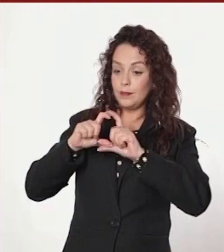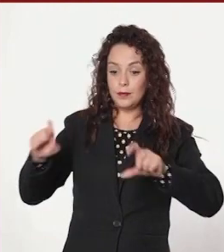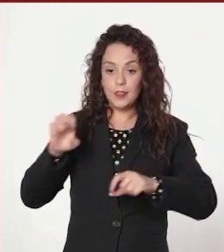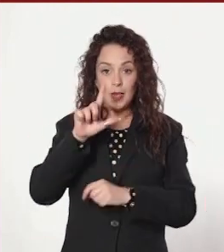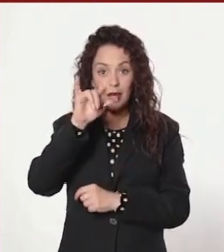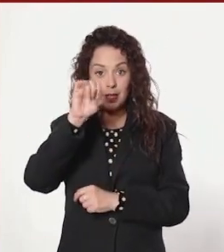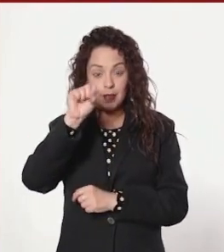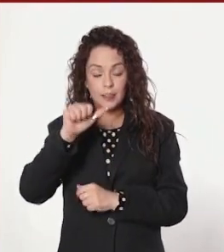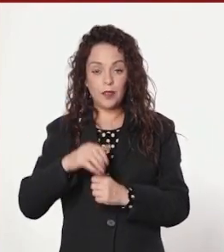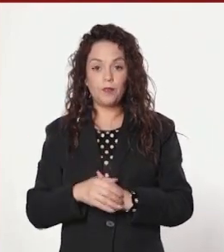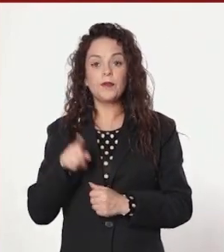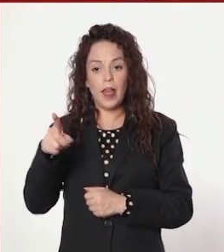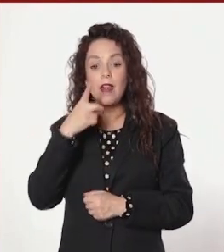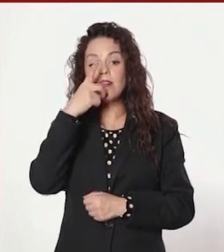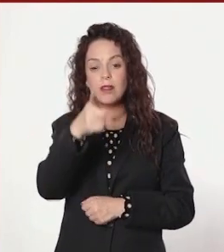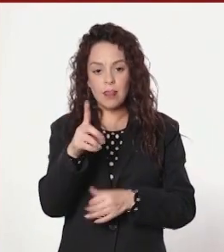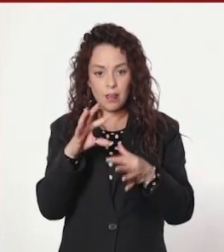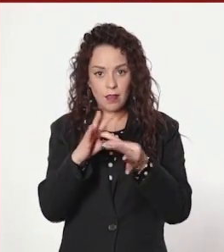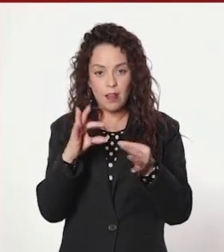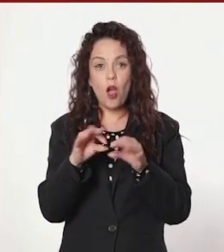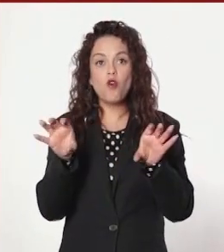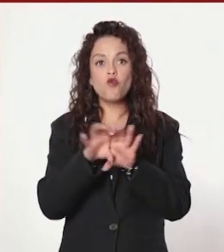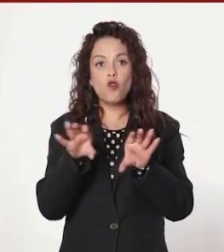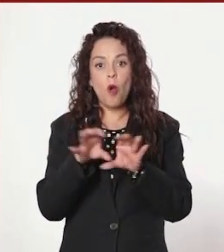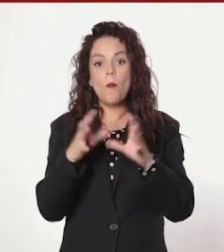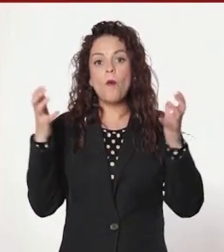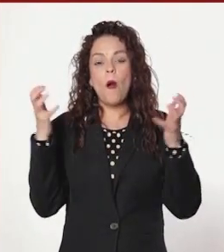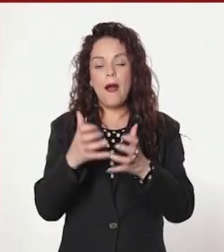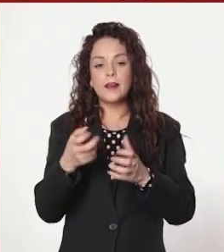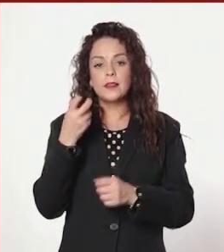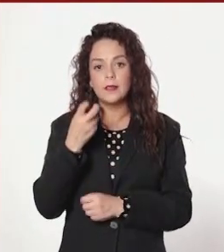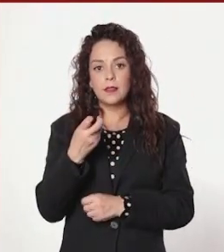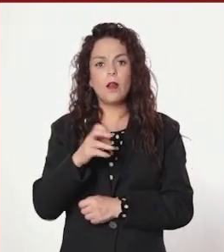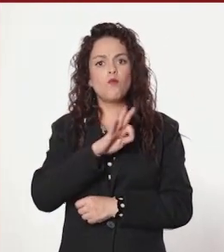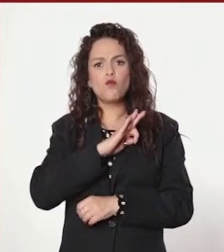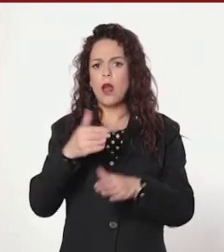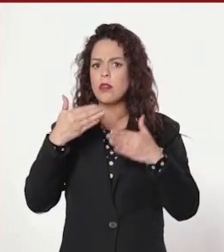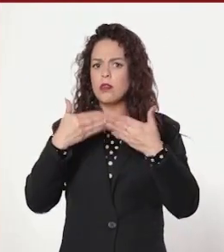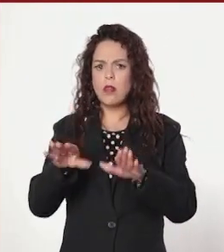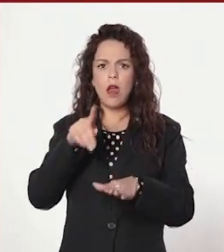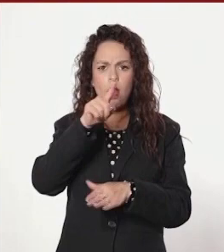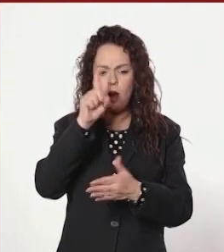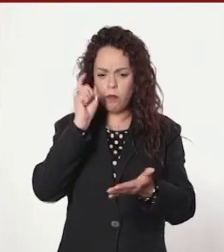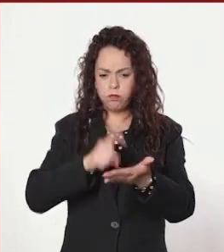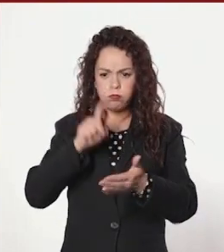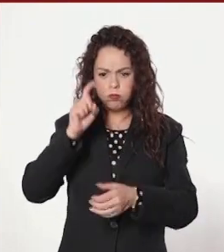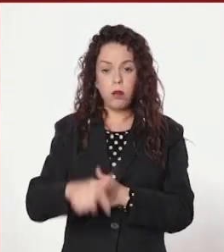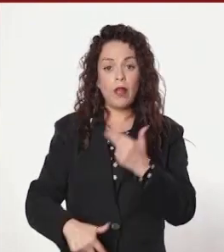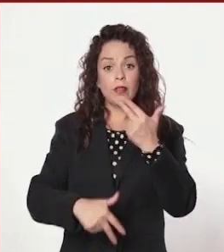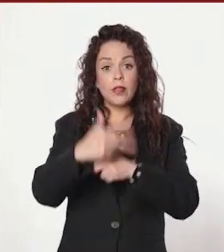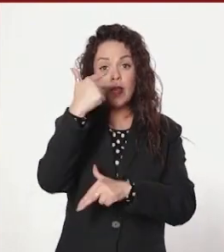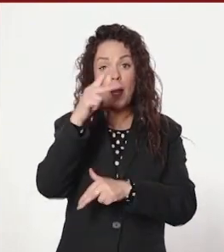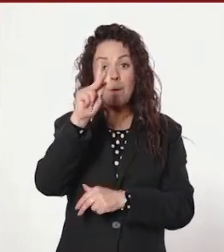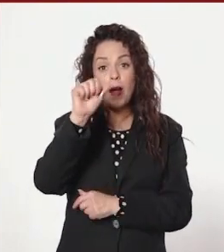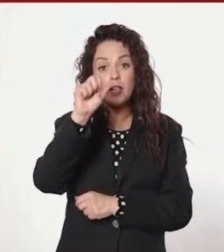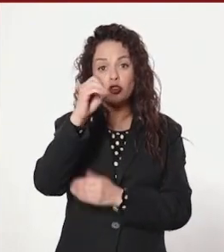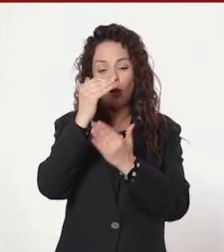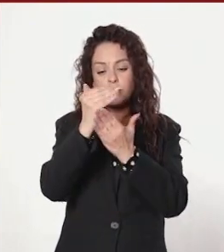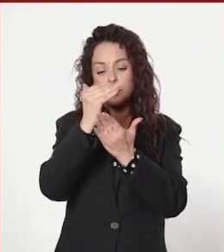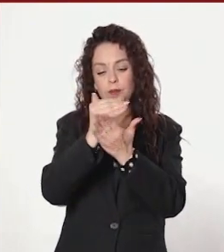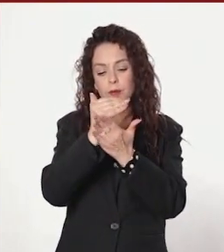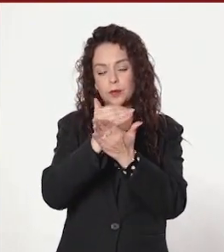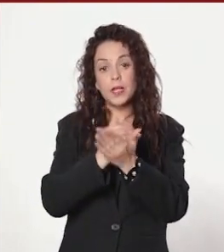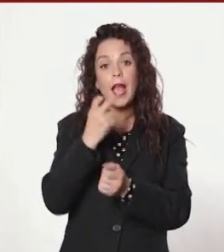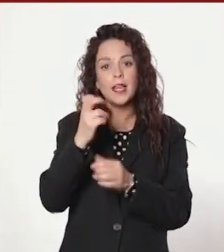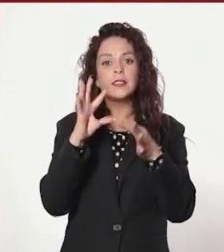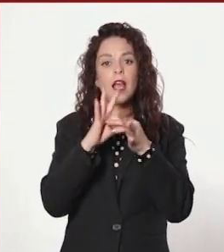www.elisahortaliza.com, dice cómo empiezo mi huerto, es una sección abierta, pueden meterse y son 13 pasos y ahí te voy explicando